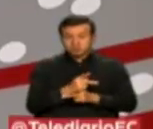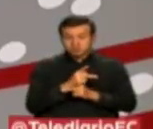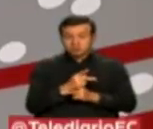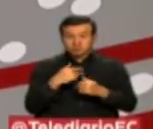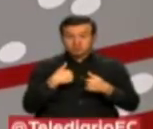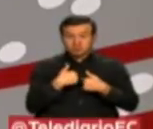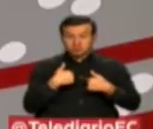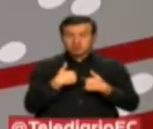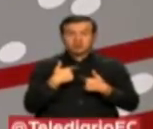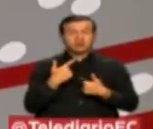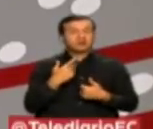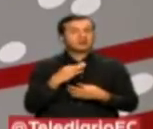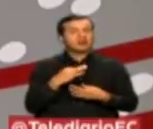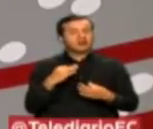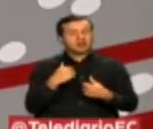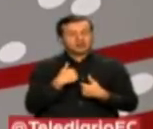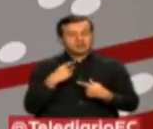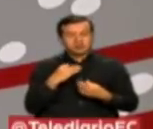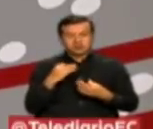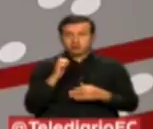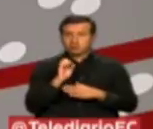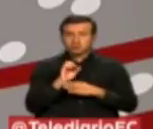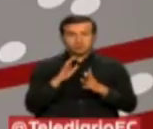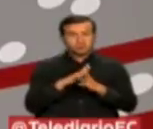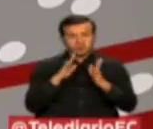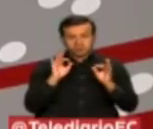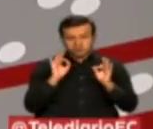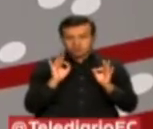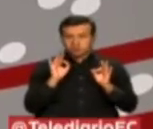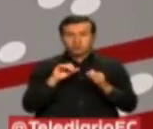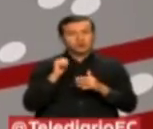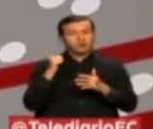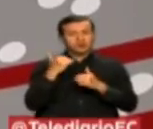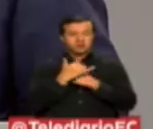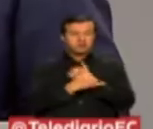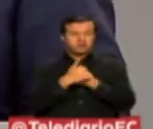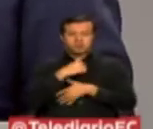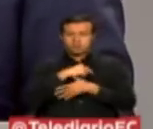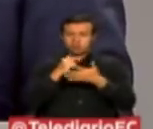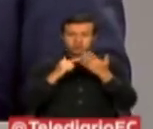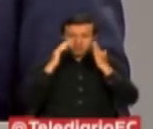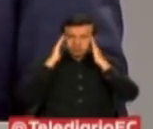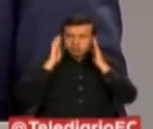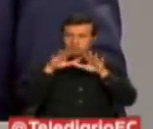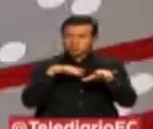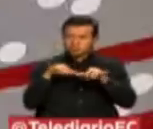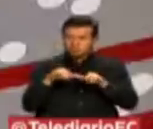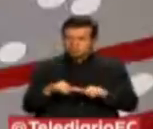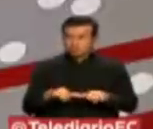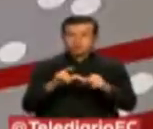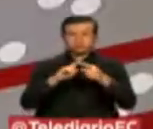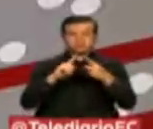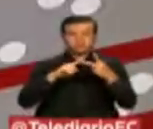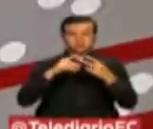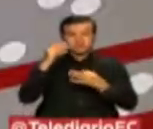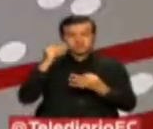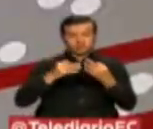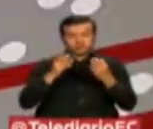estas especies que son tan sensibles. El Ecuador ha hecho bastante. Inclusive. ¿Y qué otro? ¿Qué otra línea de acción? Que se aplique la